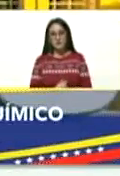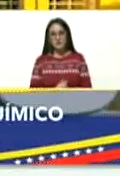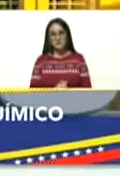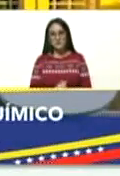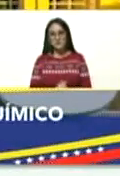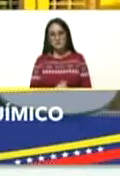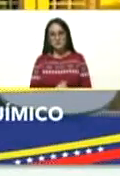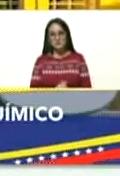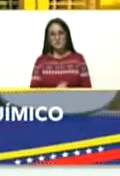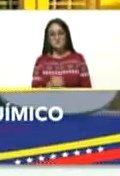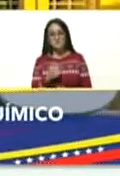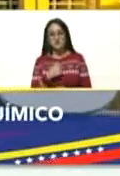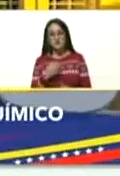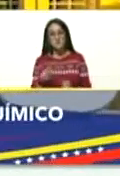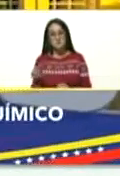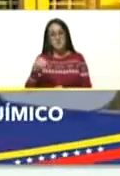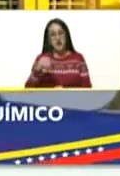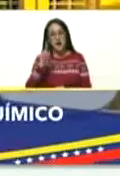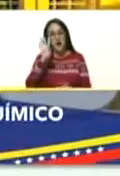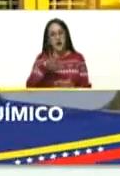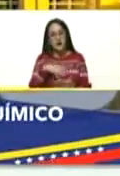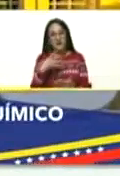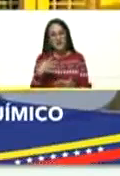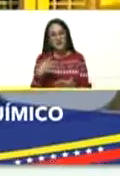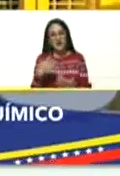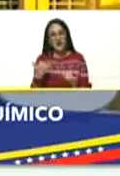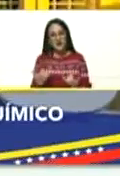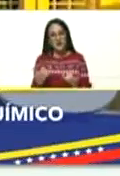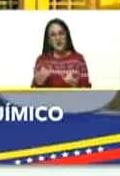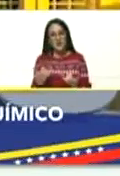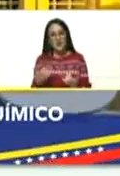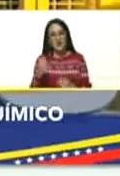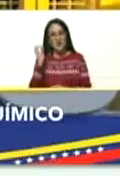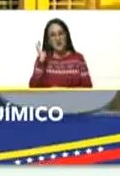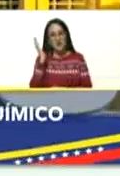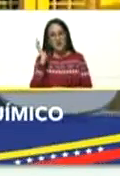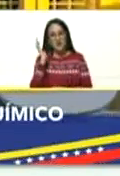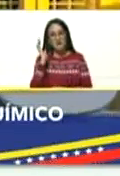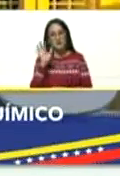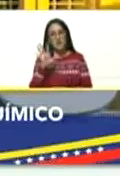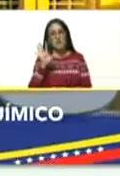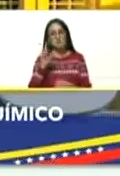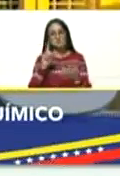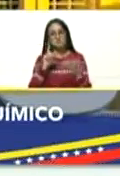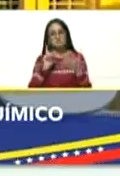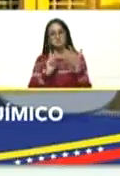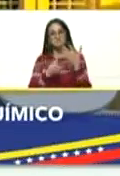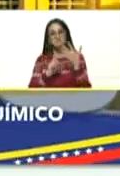yo agregaría en la agenda que estamos construyendo para el Congreso un quinto punto.